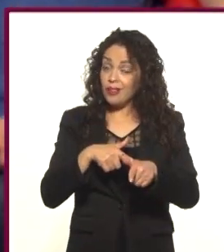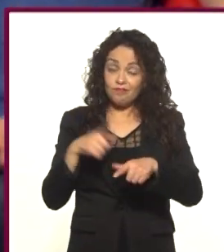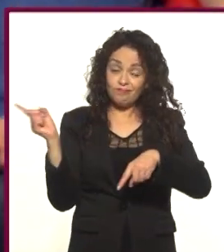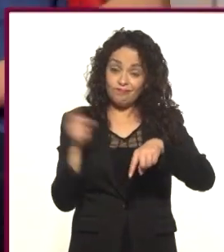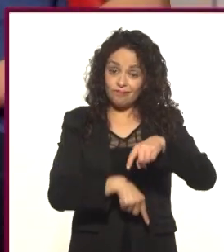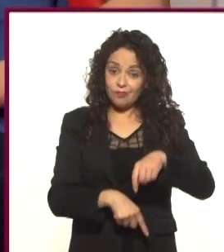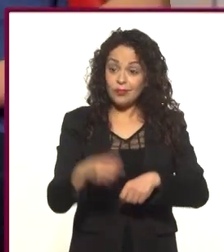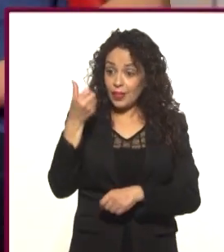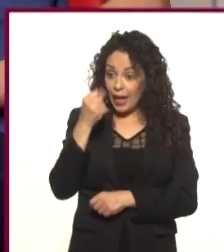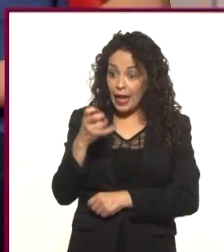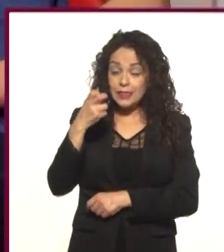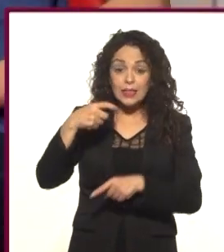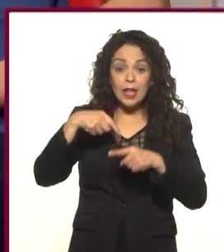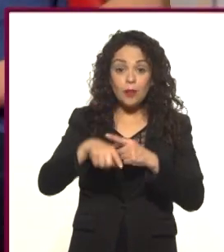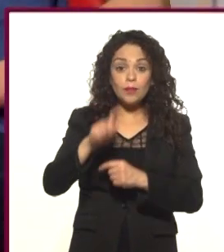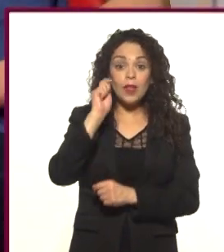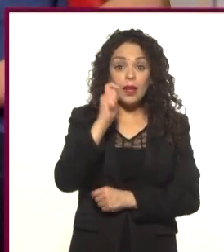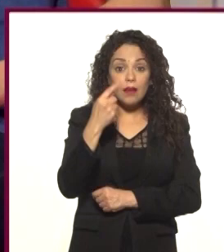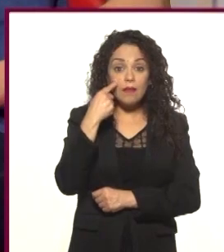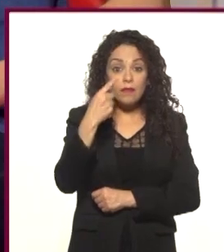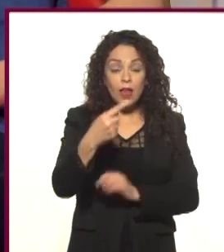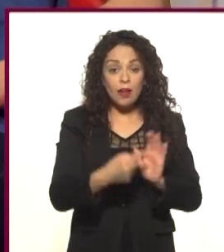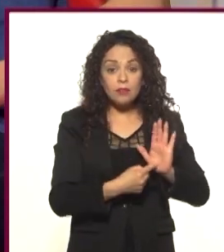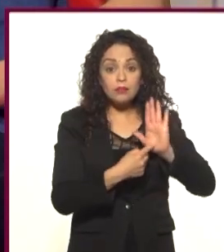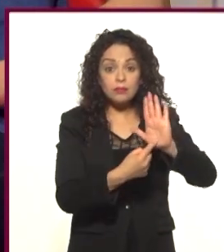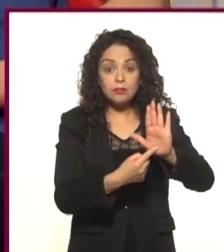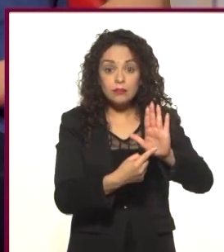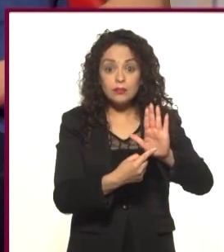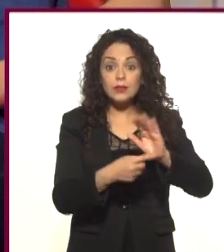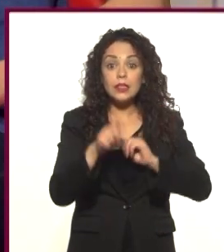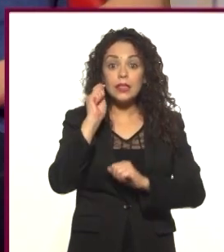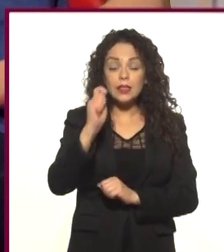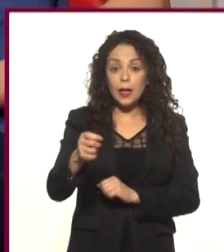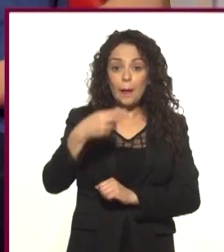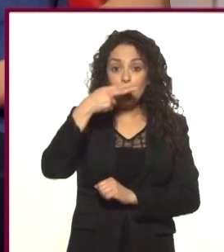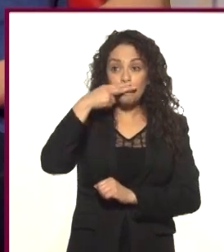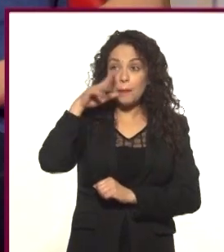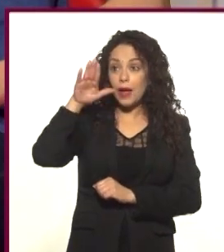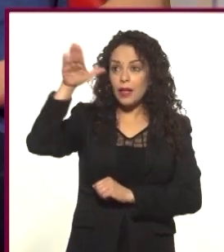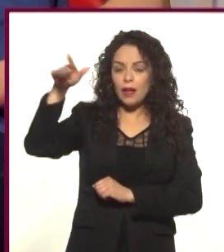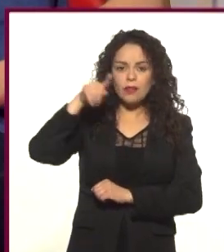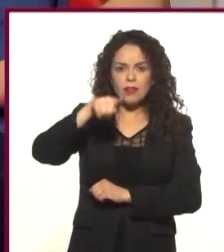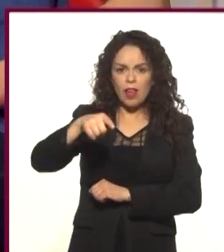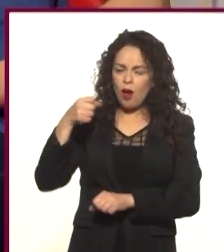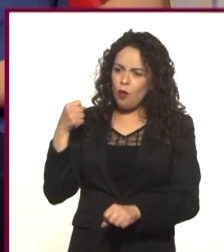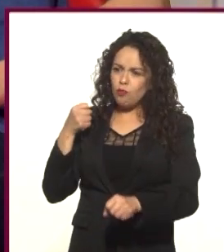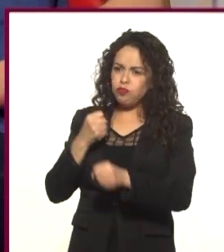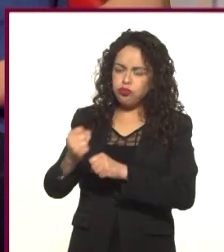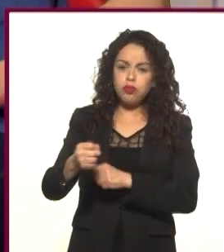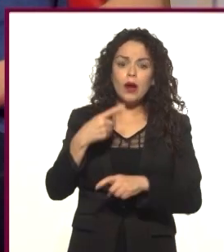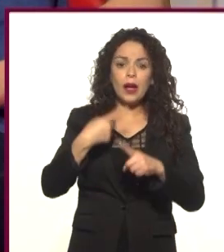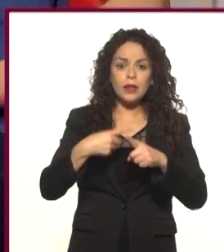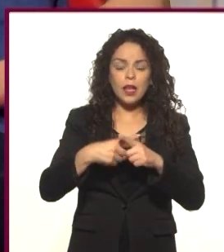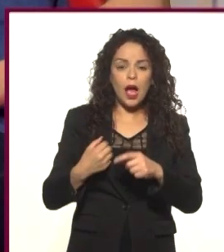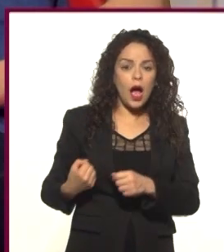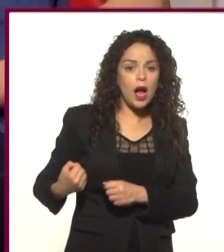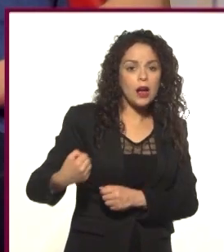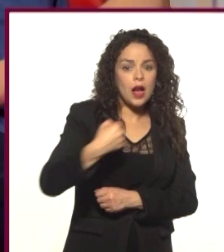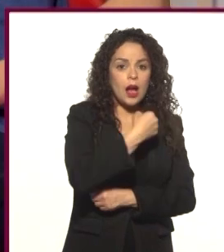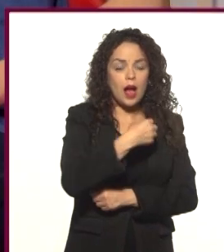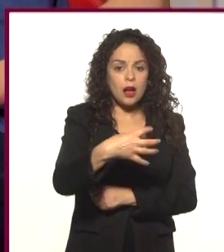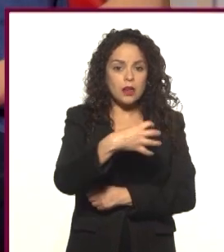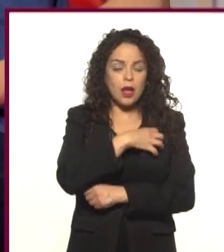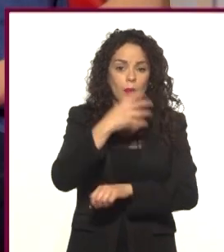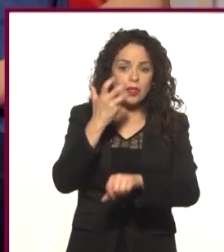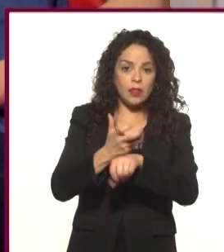Así es, amigos. Así nació con esta portada en donde golpeaba directamente a Hitler. El Capitán América, figura que representaba